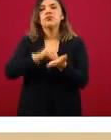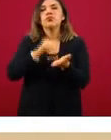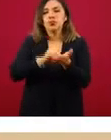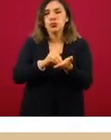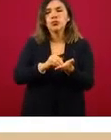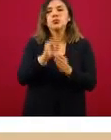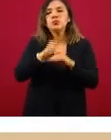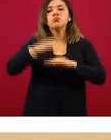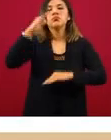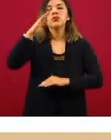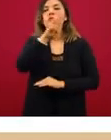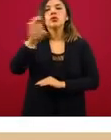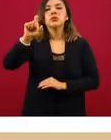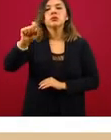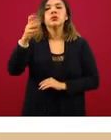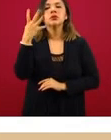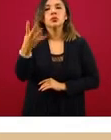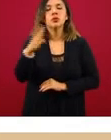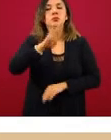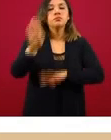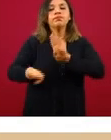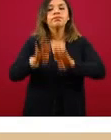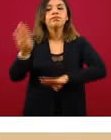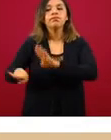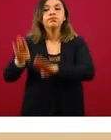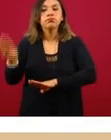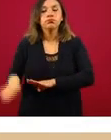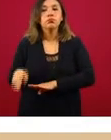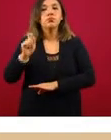incrementan 924